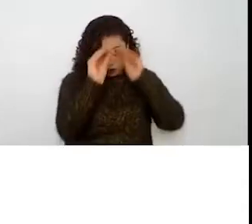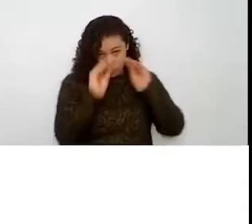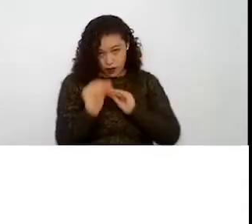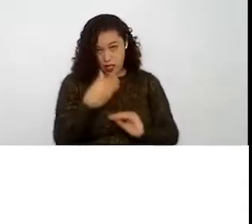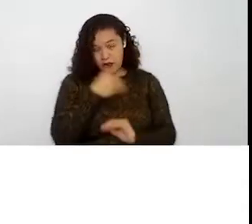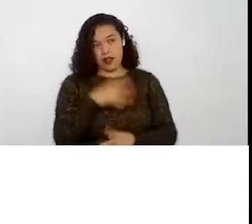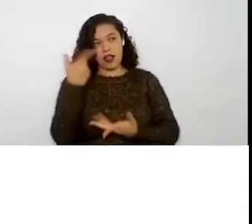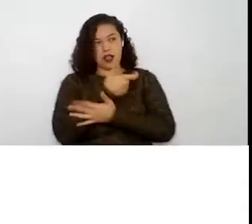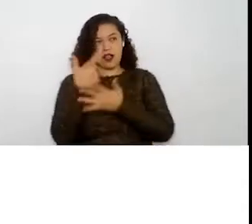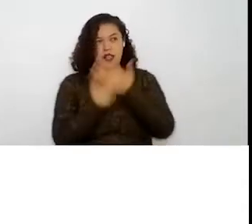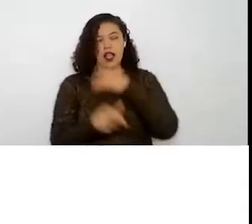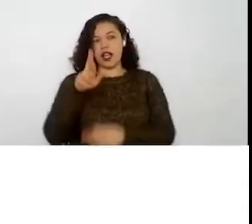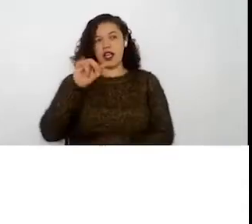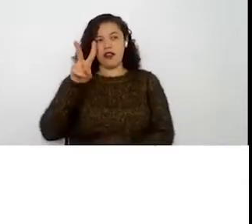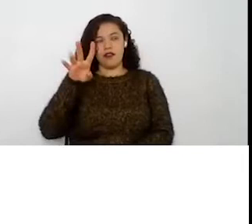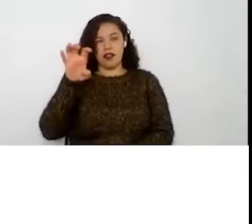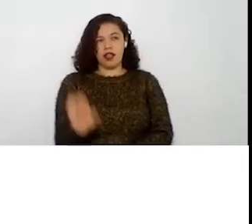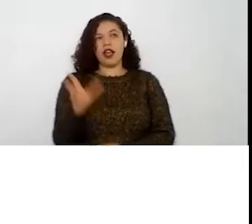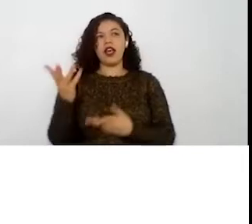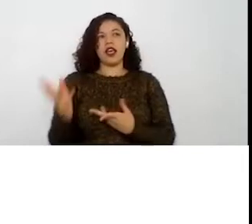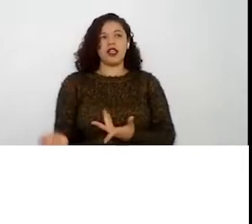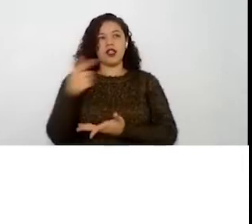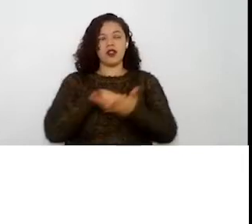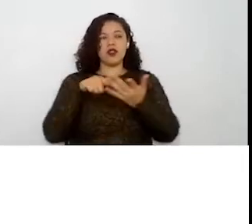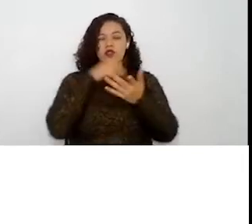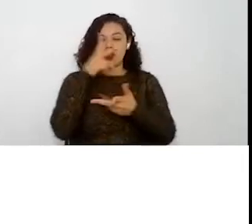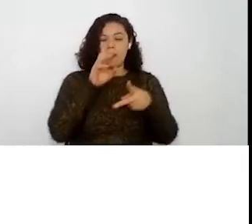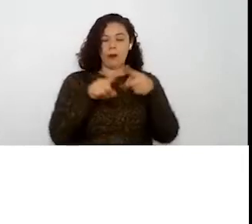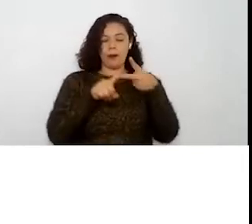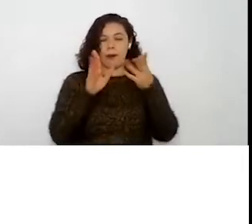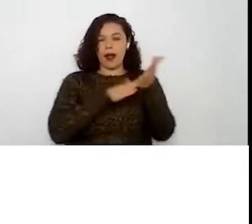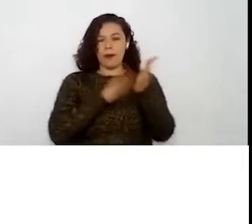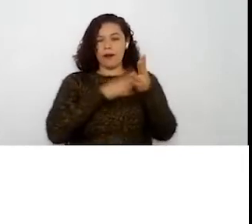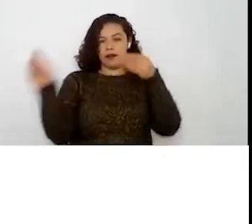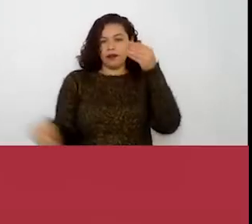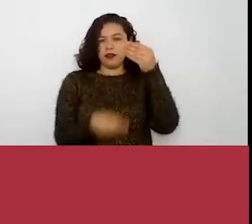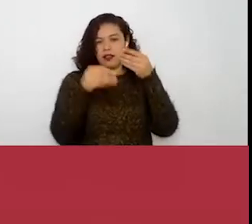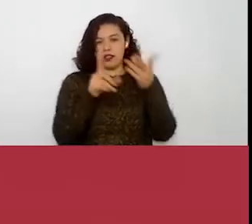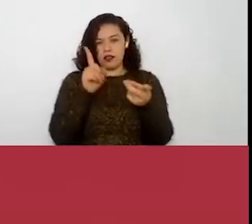va a haber en en donde se van a anexar estos dos documentos por separado